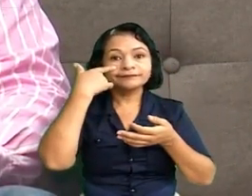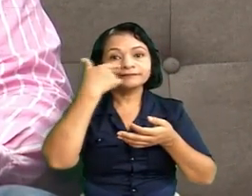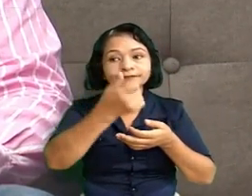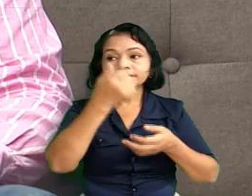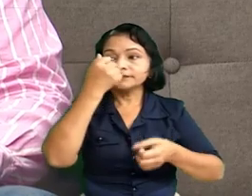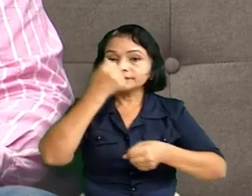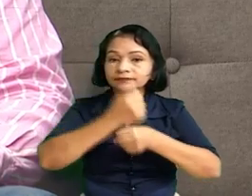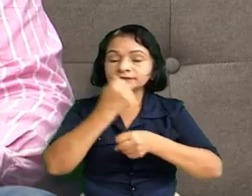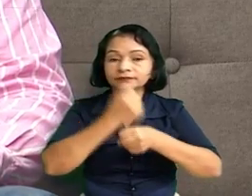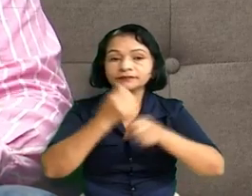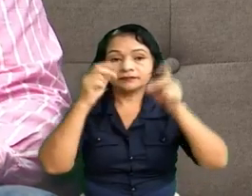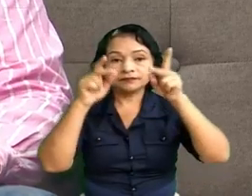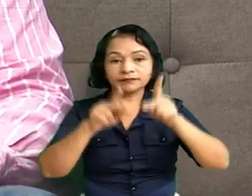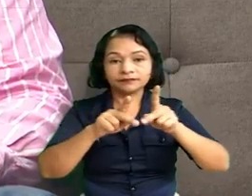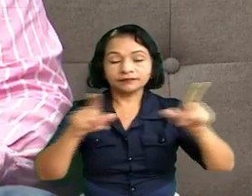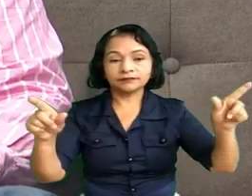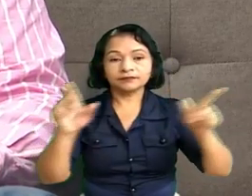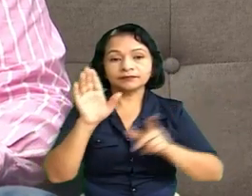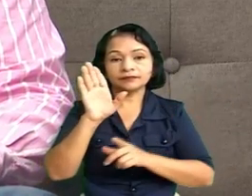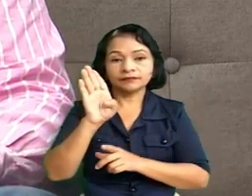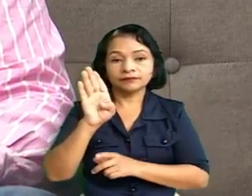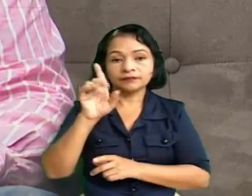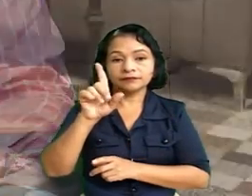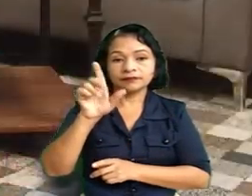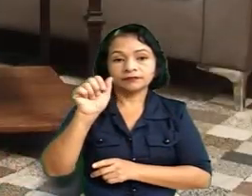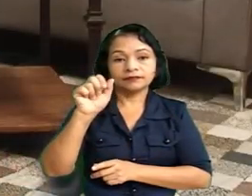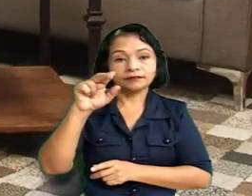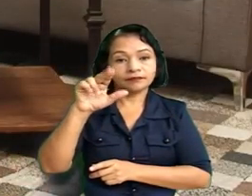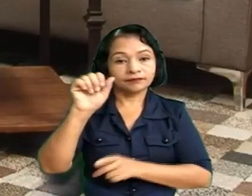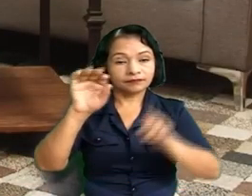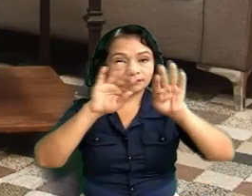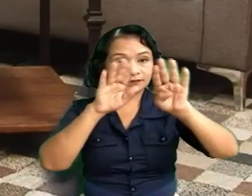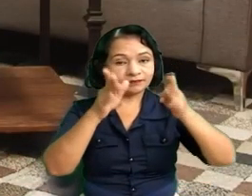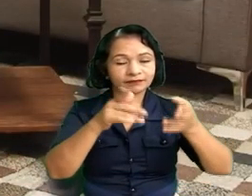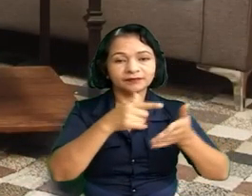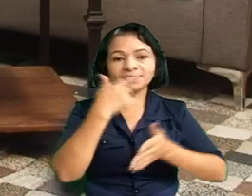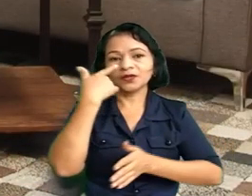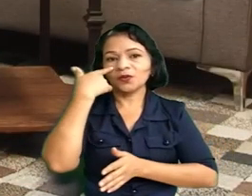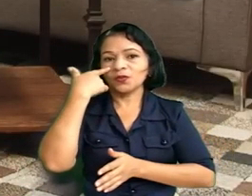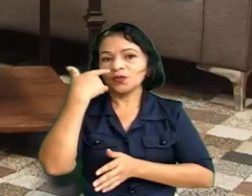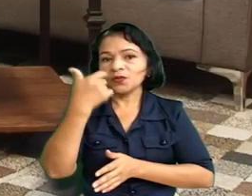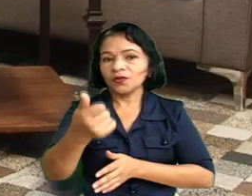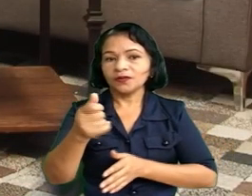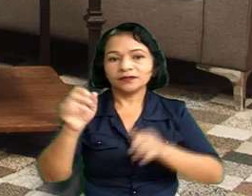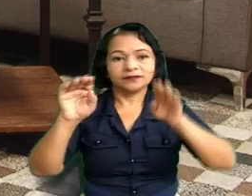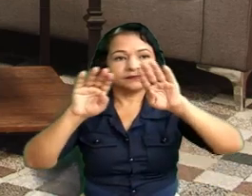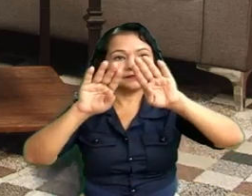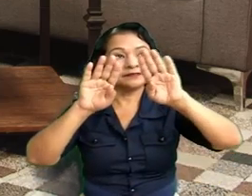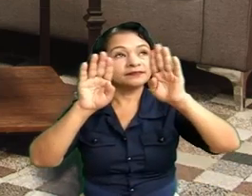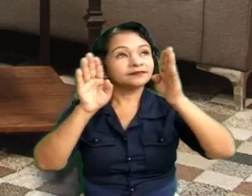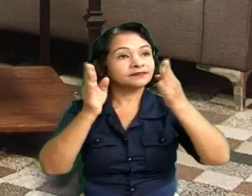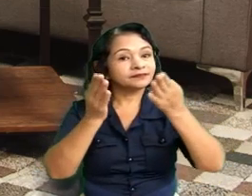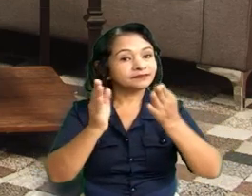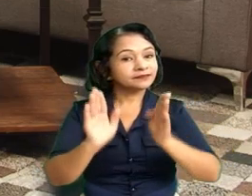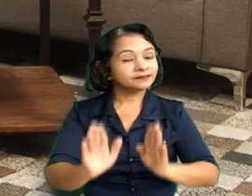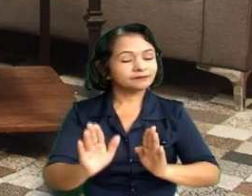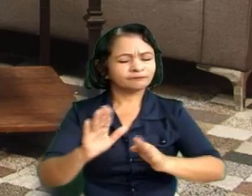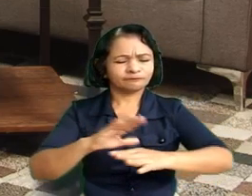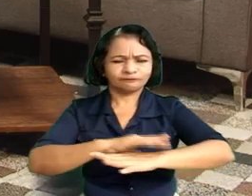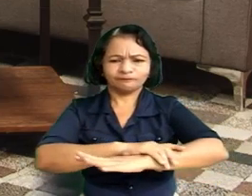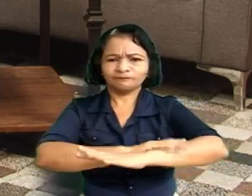el plan estratégico con Blanca Arauz. Esto hace reconocer en Blanca Arauz una mujer llena de